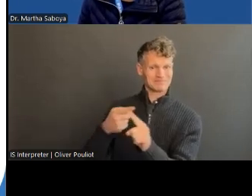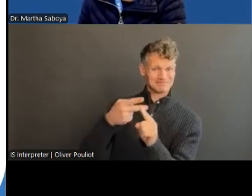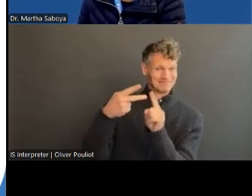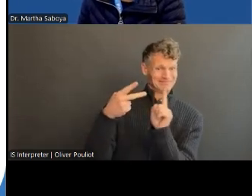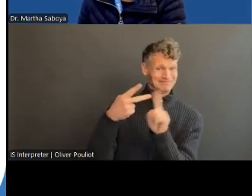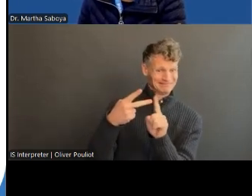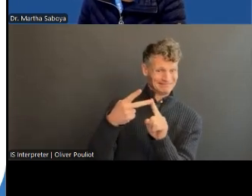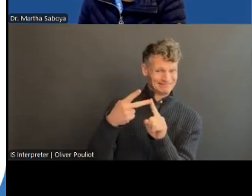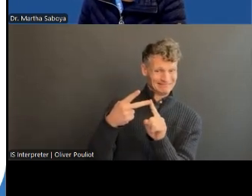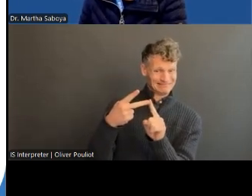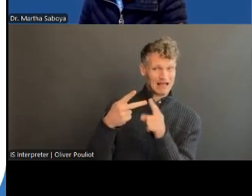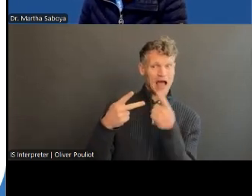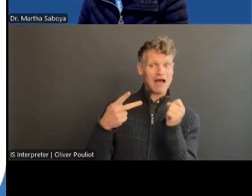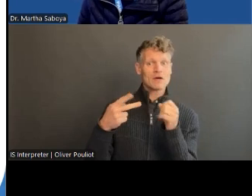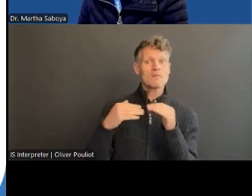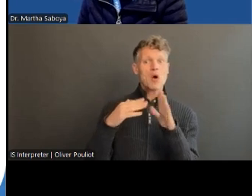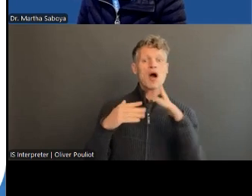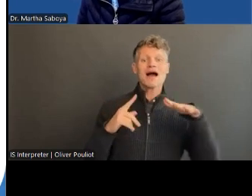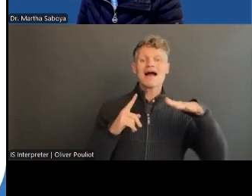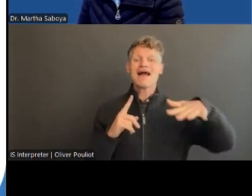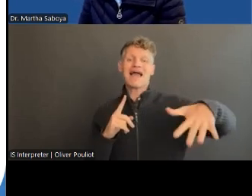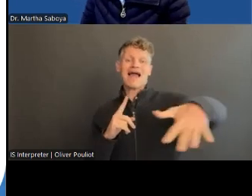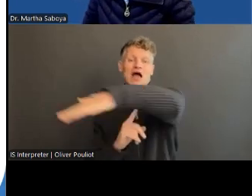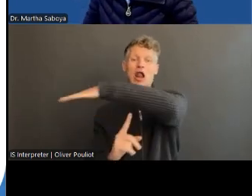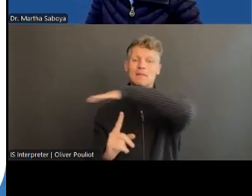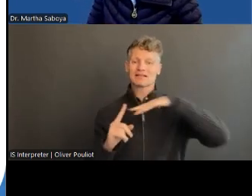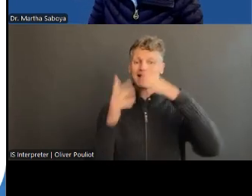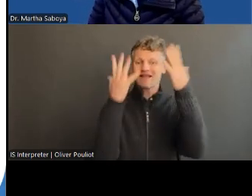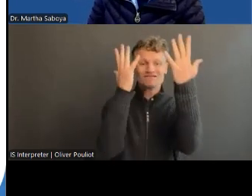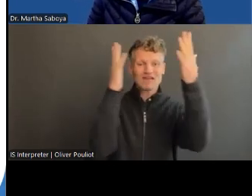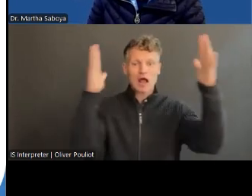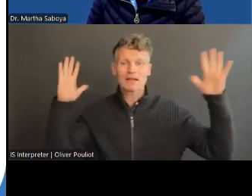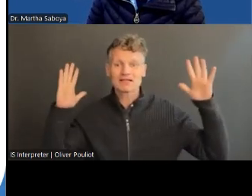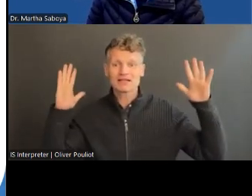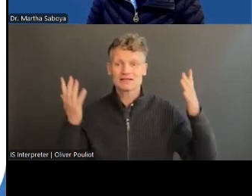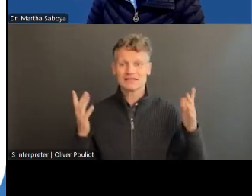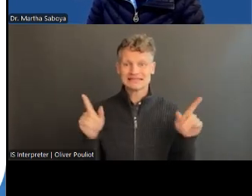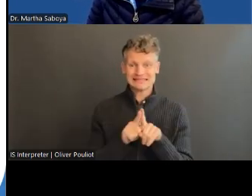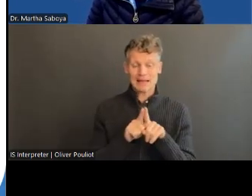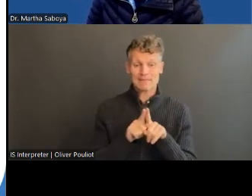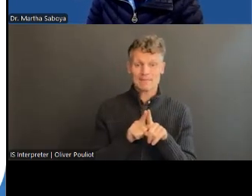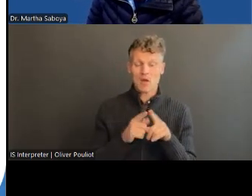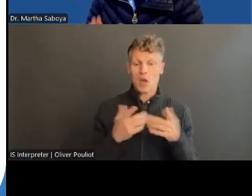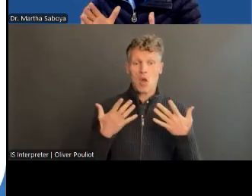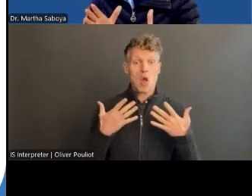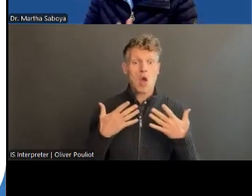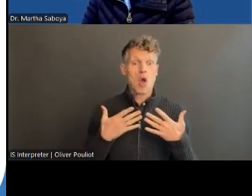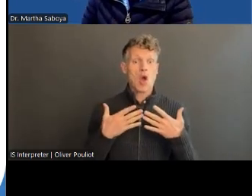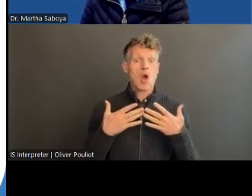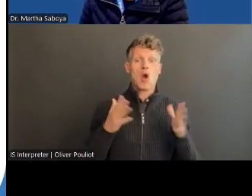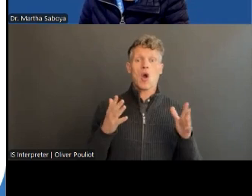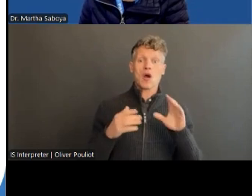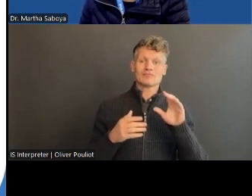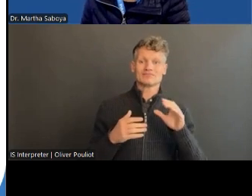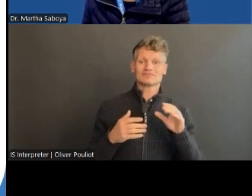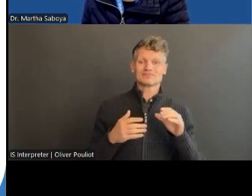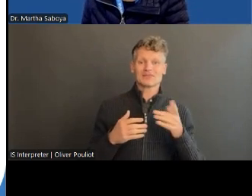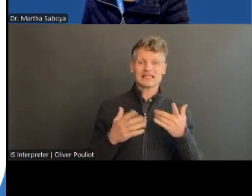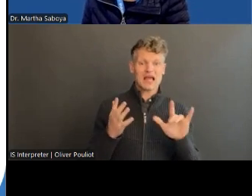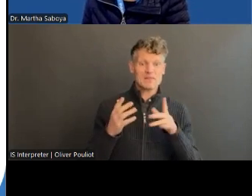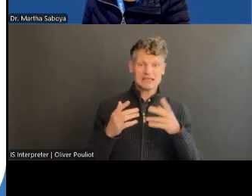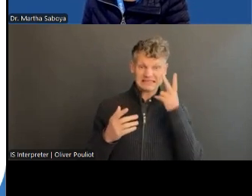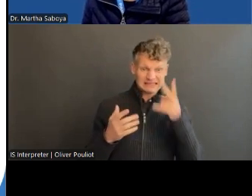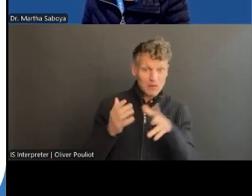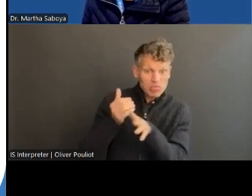tenemos 2 riesgos ambientales, que es la autentificación y el uso de las herramientas en